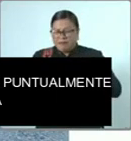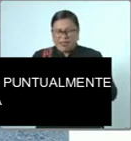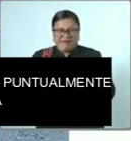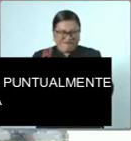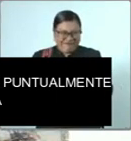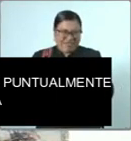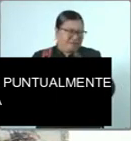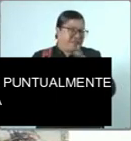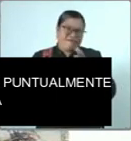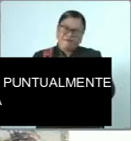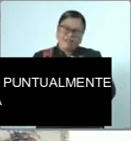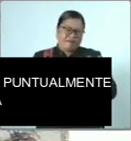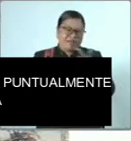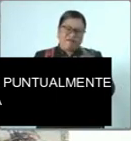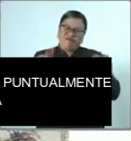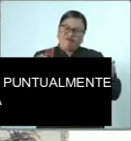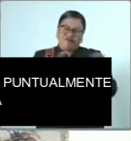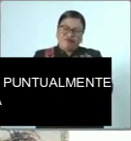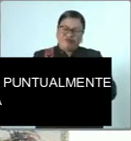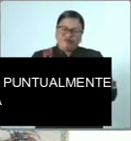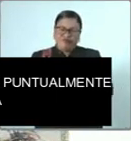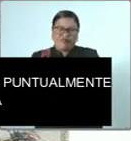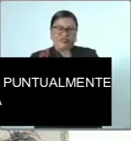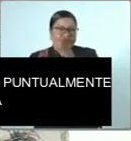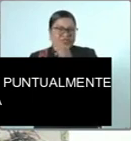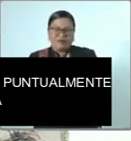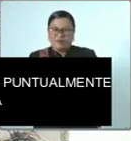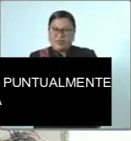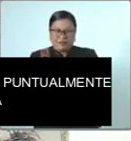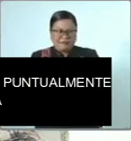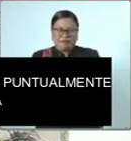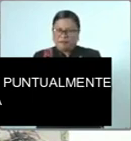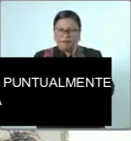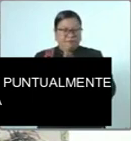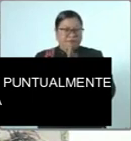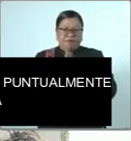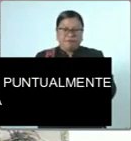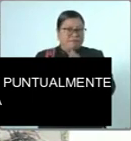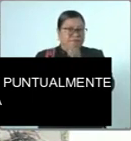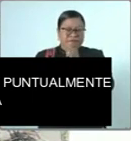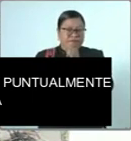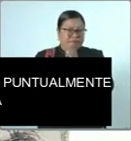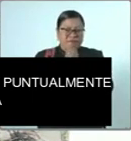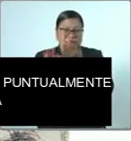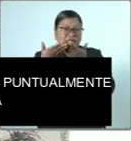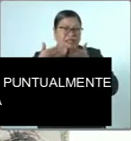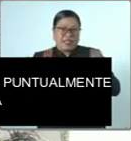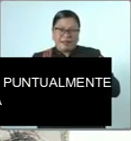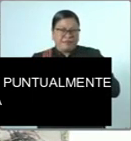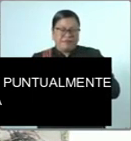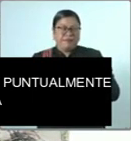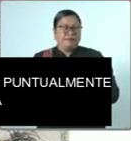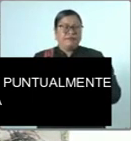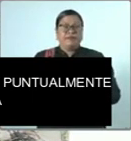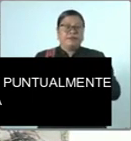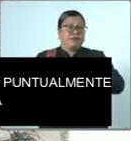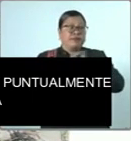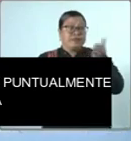carretera se cerrara en diversos puntos. Hasta el momento no hay circulación de manera permanente. La que